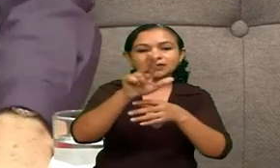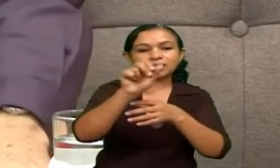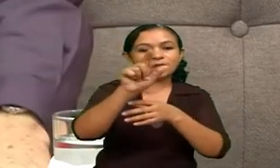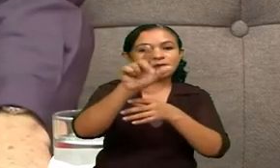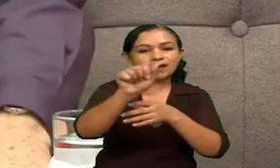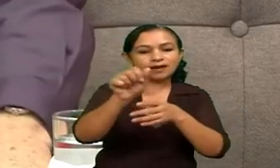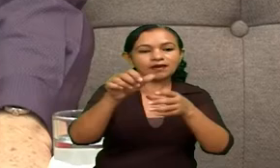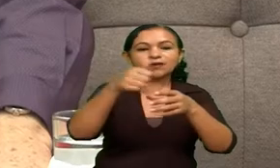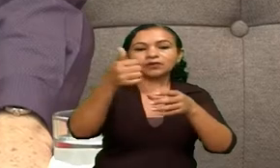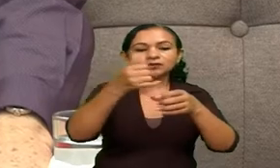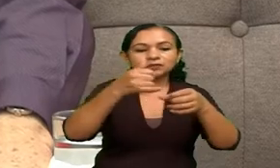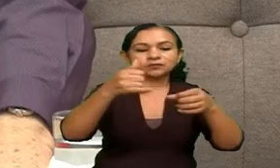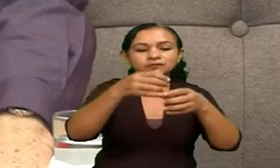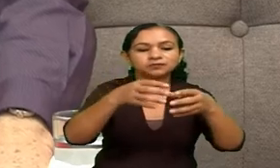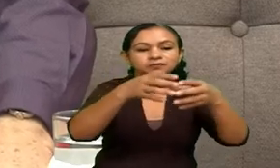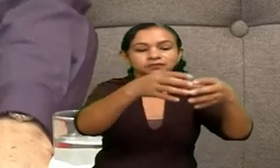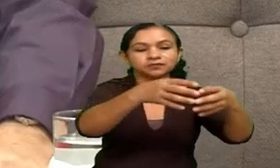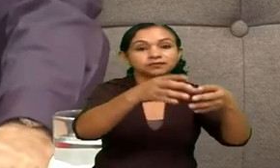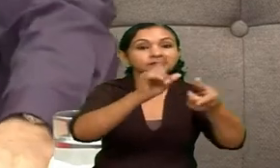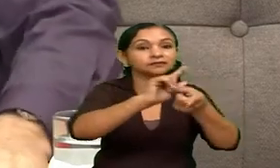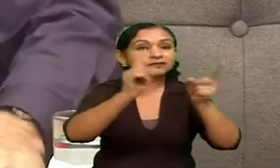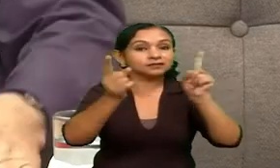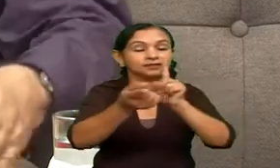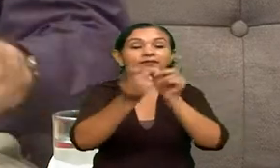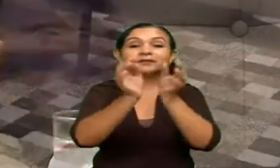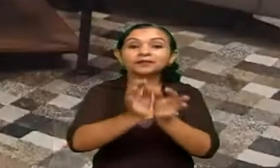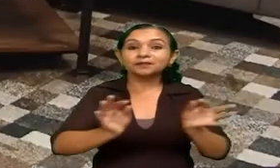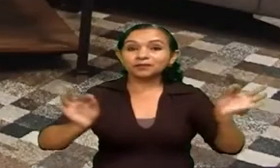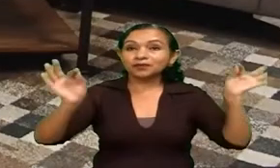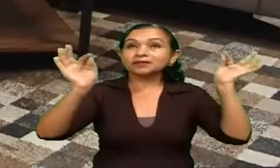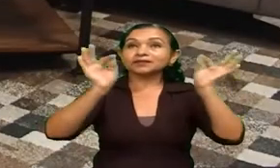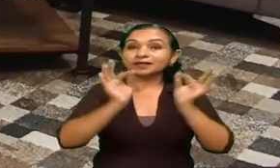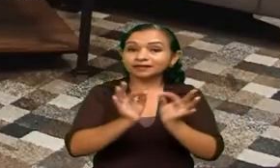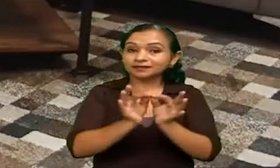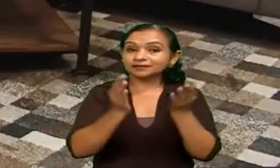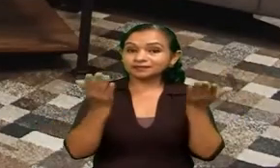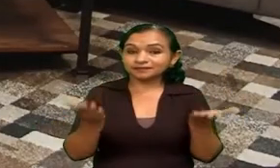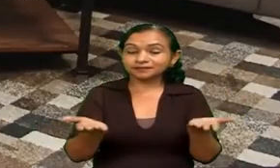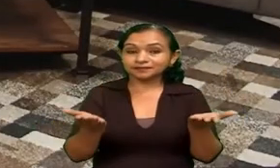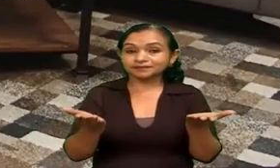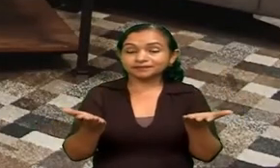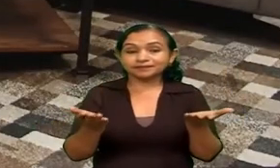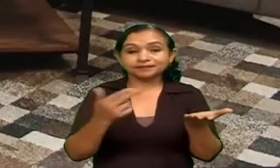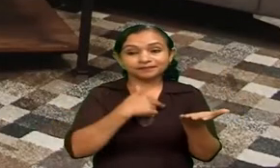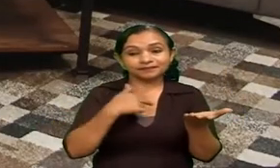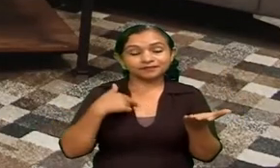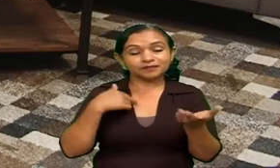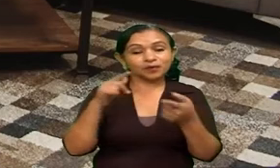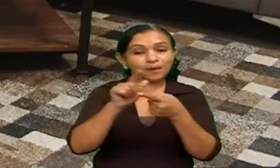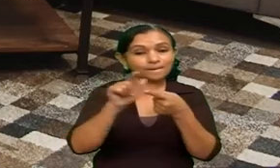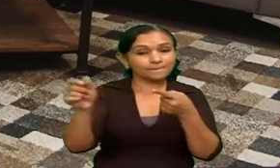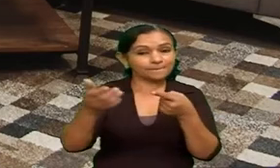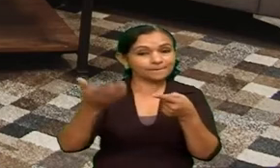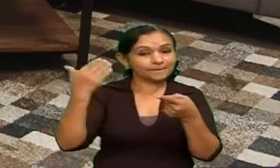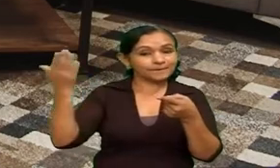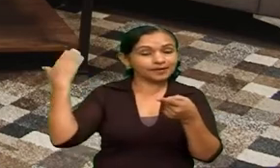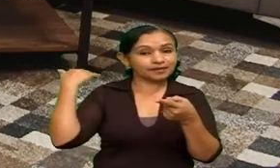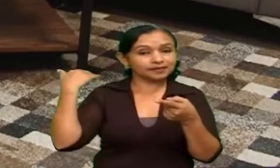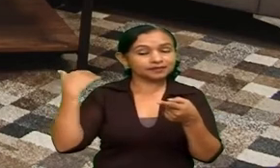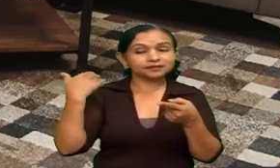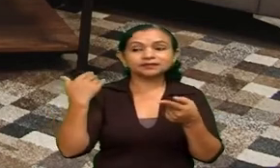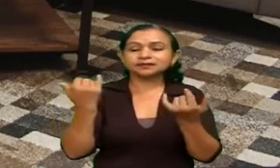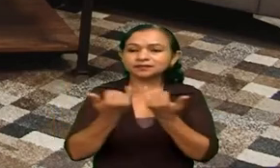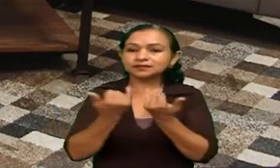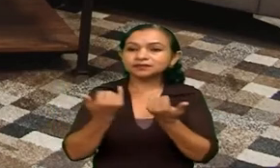Entonces, esto le va a dar un cambio importantísimo porque hace como un mes hicimos una licitación